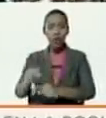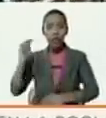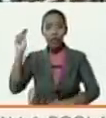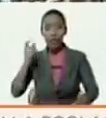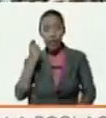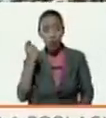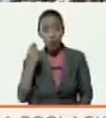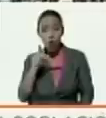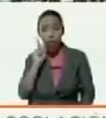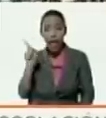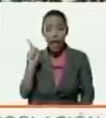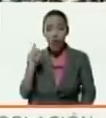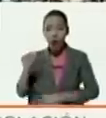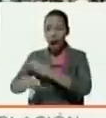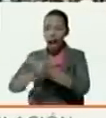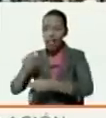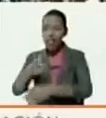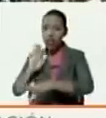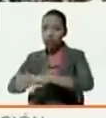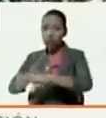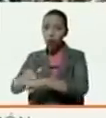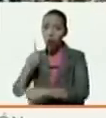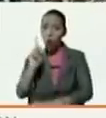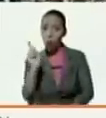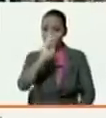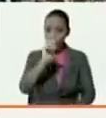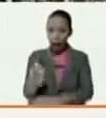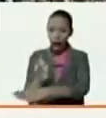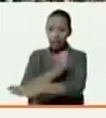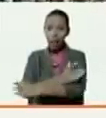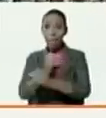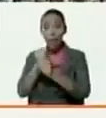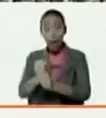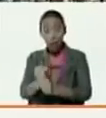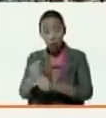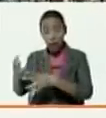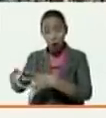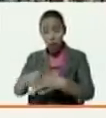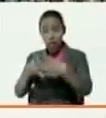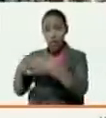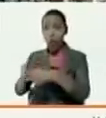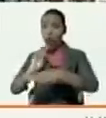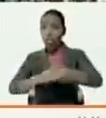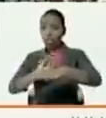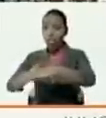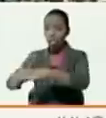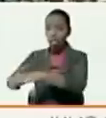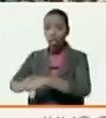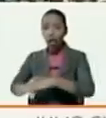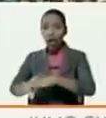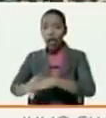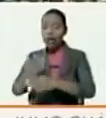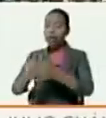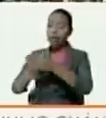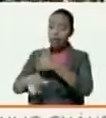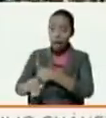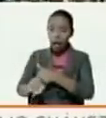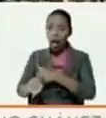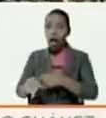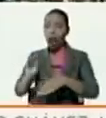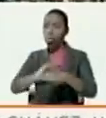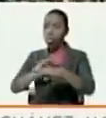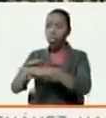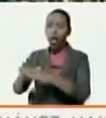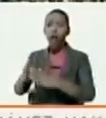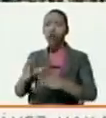Ninguno de ellos hace una convocatoria un mes antes esperando que Estados Unidos convoque, porque está esperando que Estados Unidos salga a convocar, salgan todos